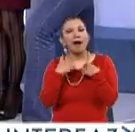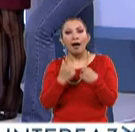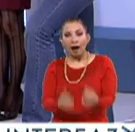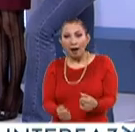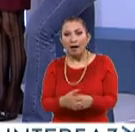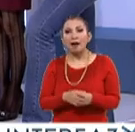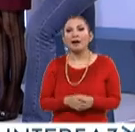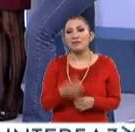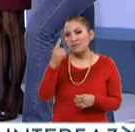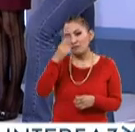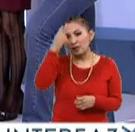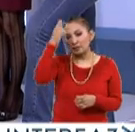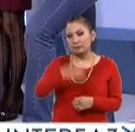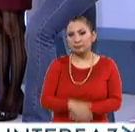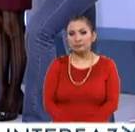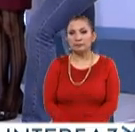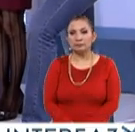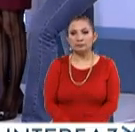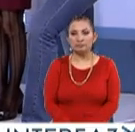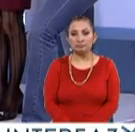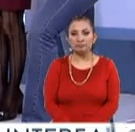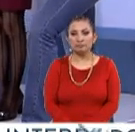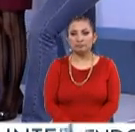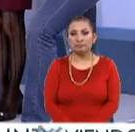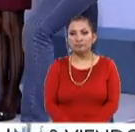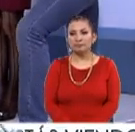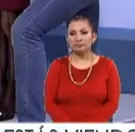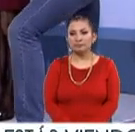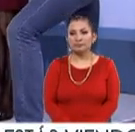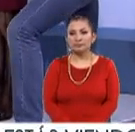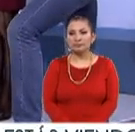muy, muy fácilmente. Por ejemplo,